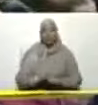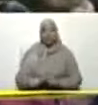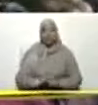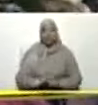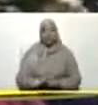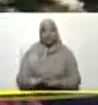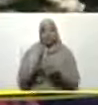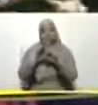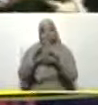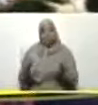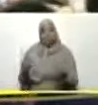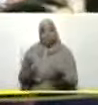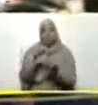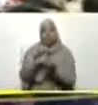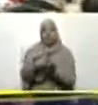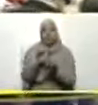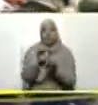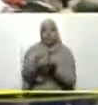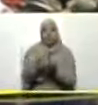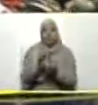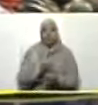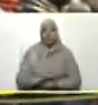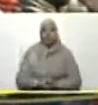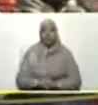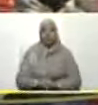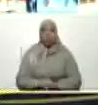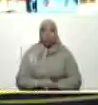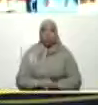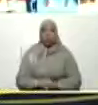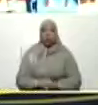en todas las circunstancias.